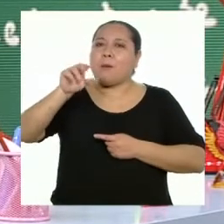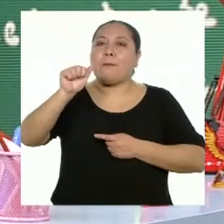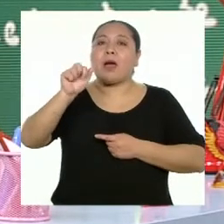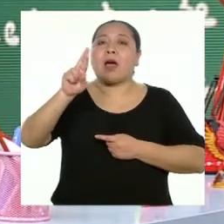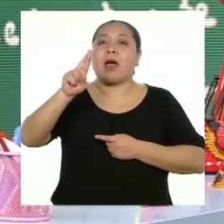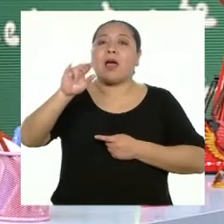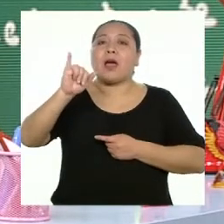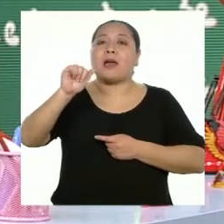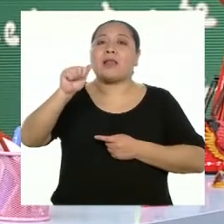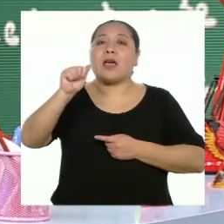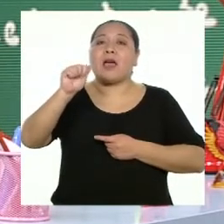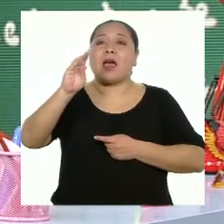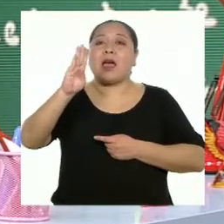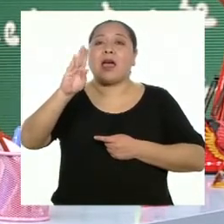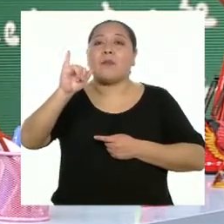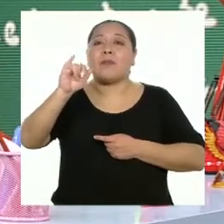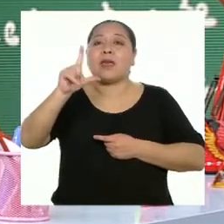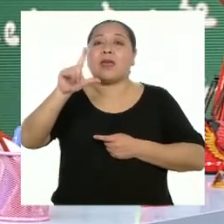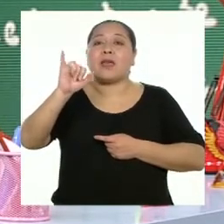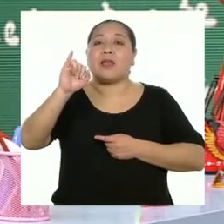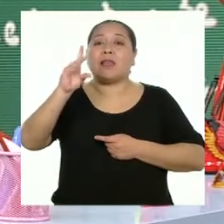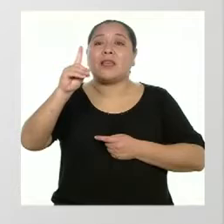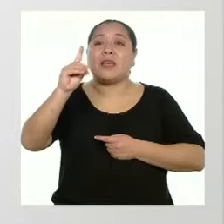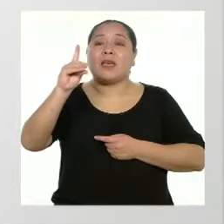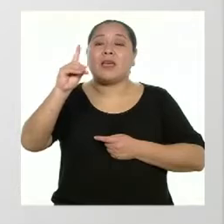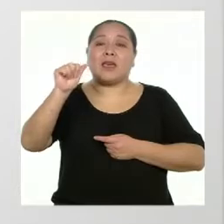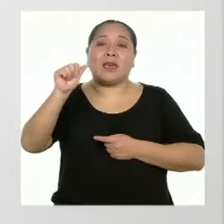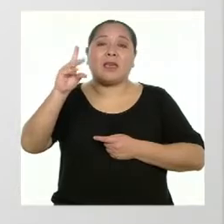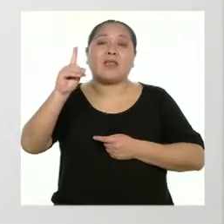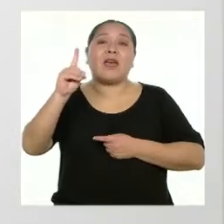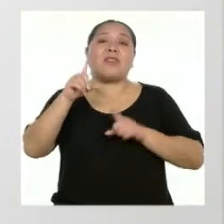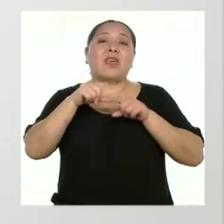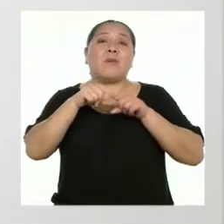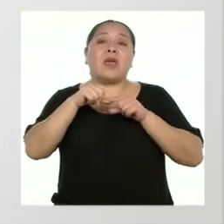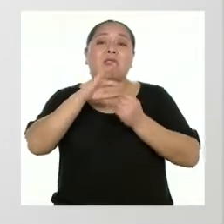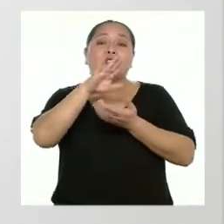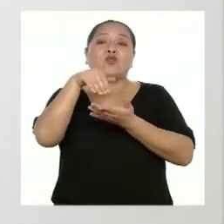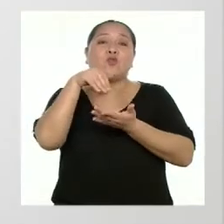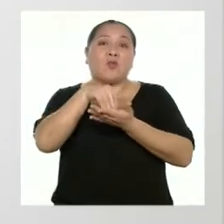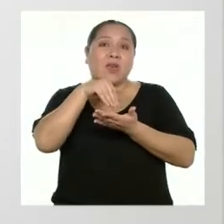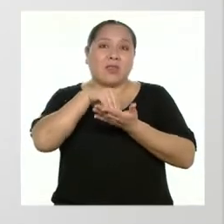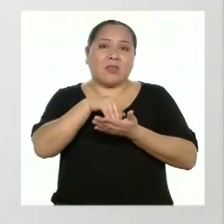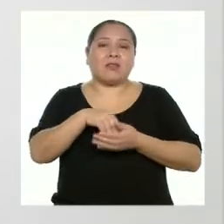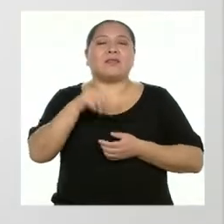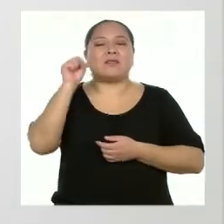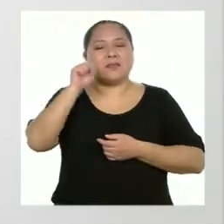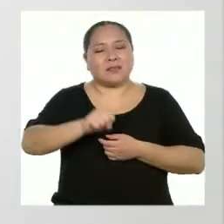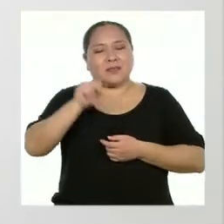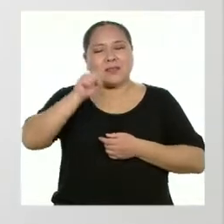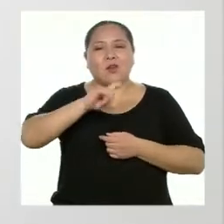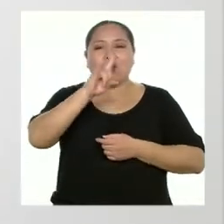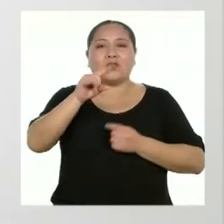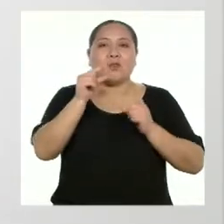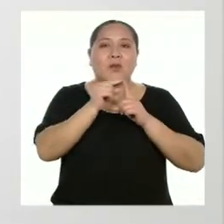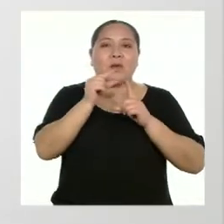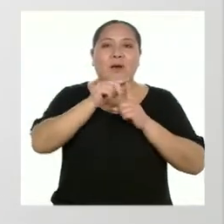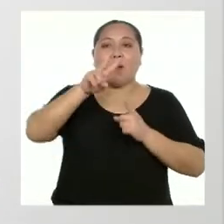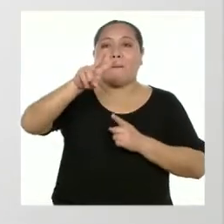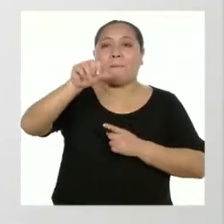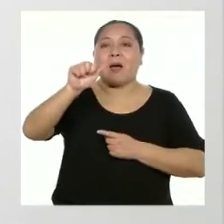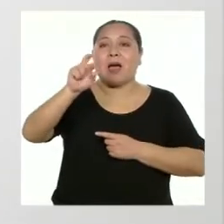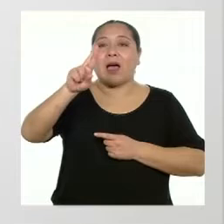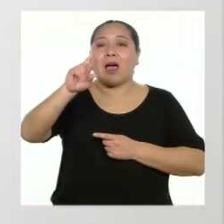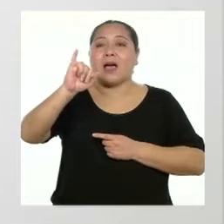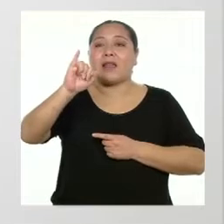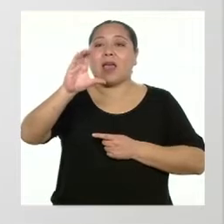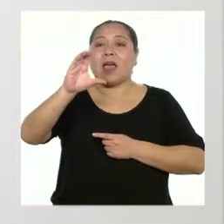de un conjunto de datos respecto a su media. Exacto. Usamos el término de variabilidad o variación